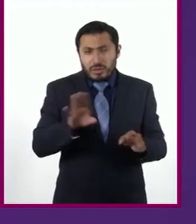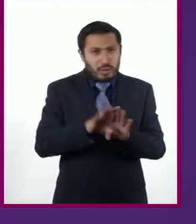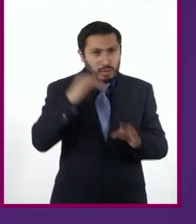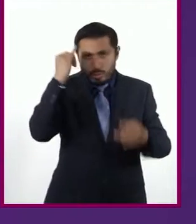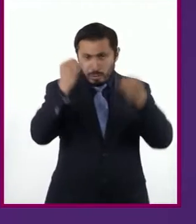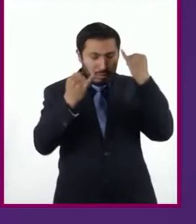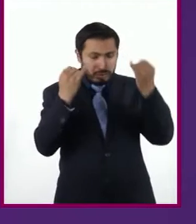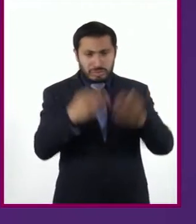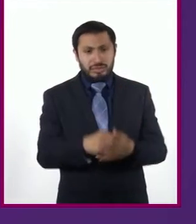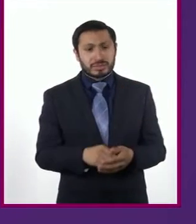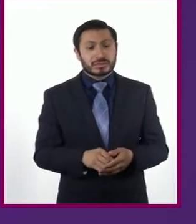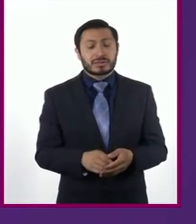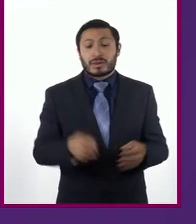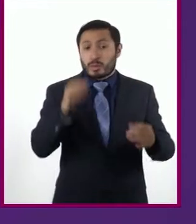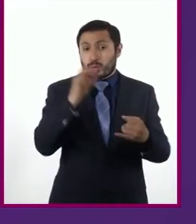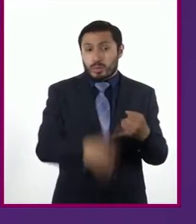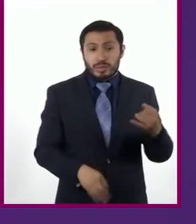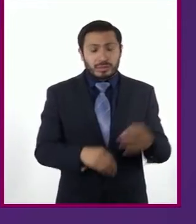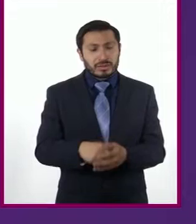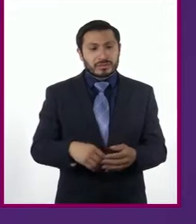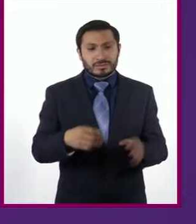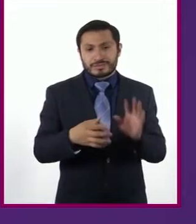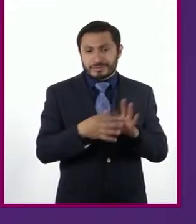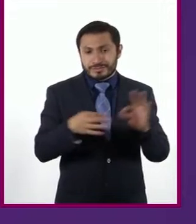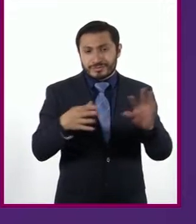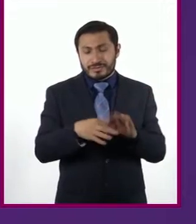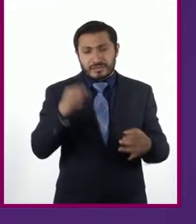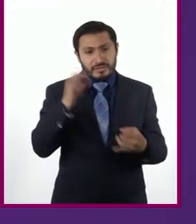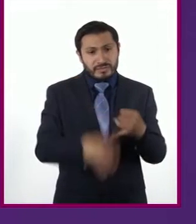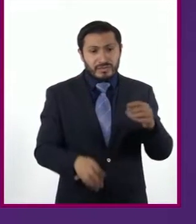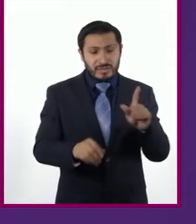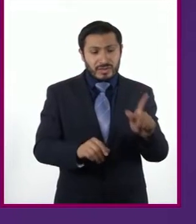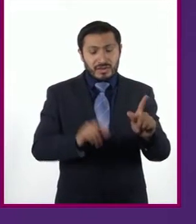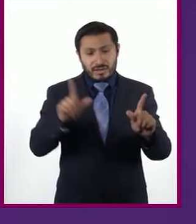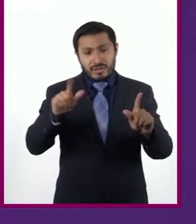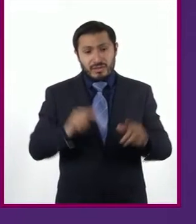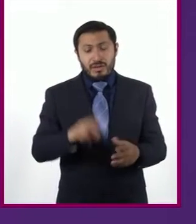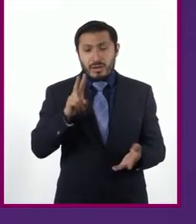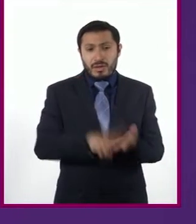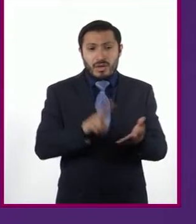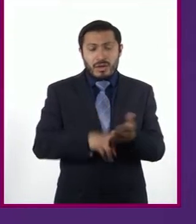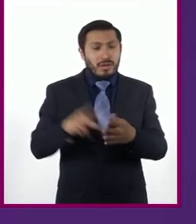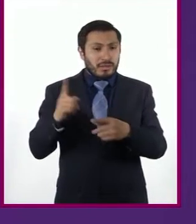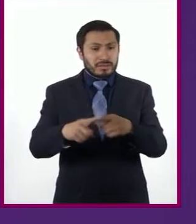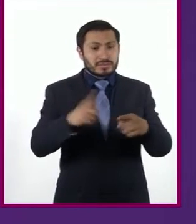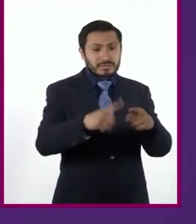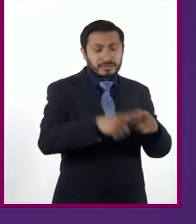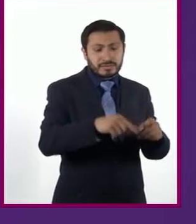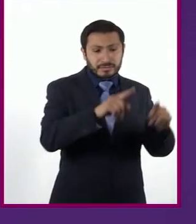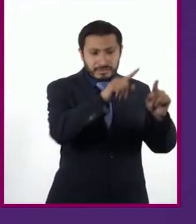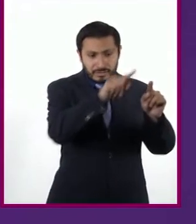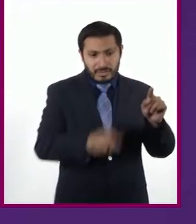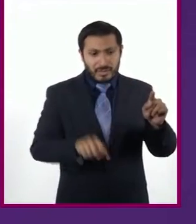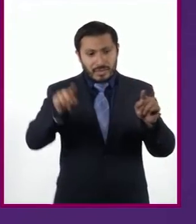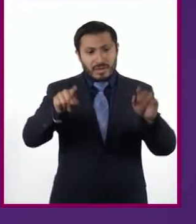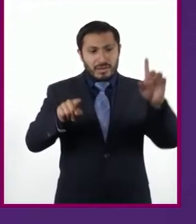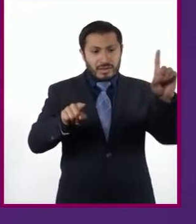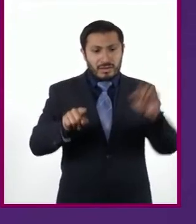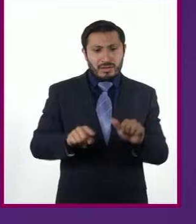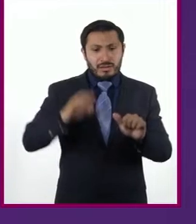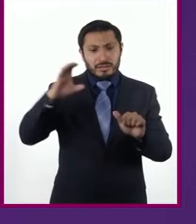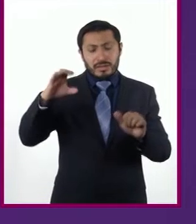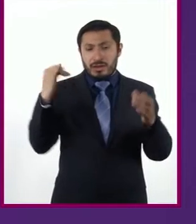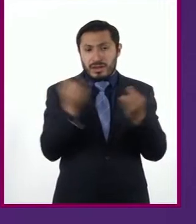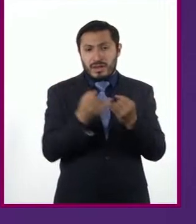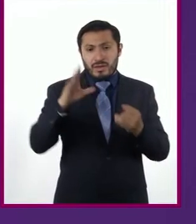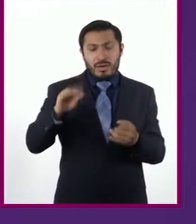diagrama. Por último, indiquemos algunos otros ángulos con valores aleatorios. El ángulo DAC es